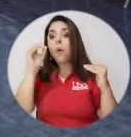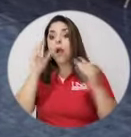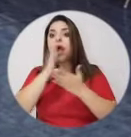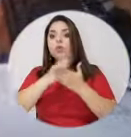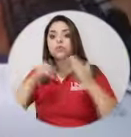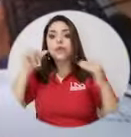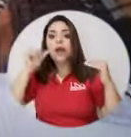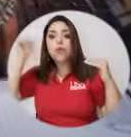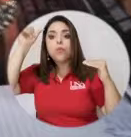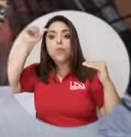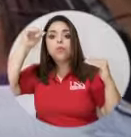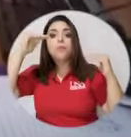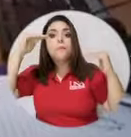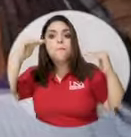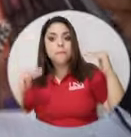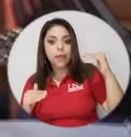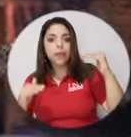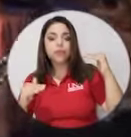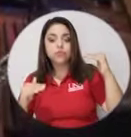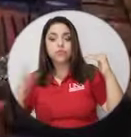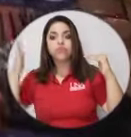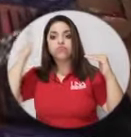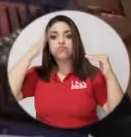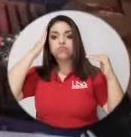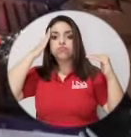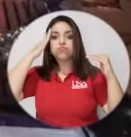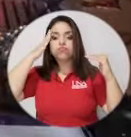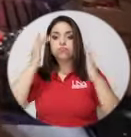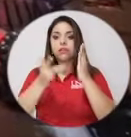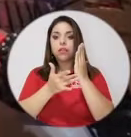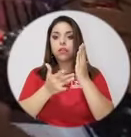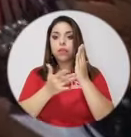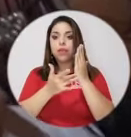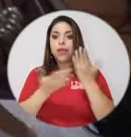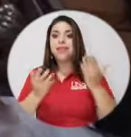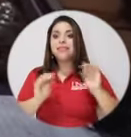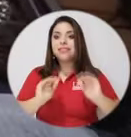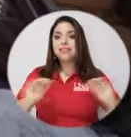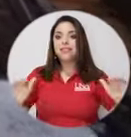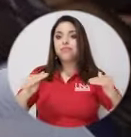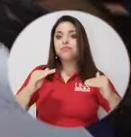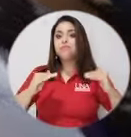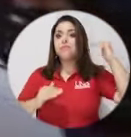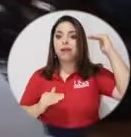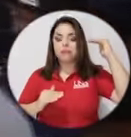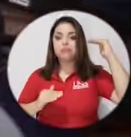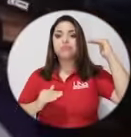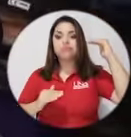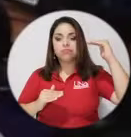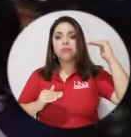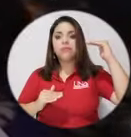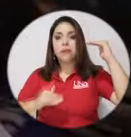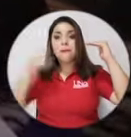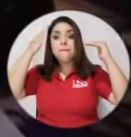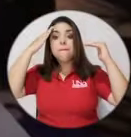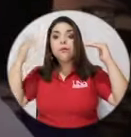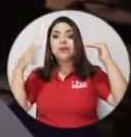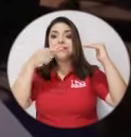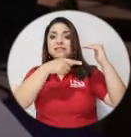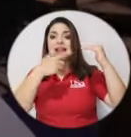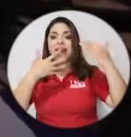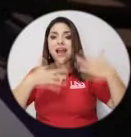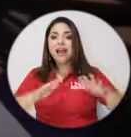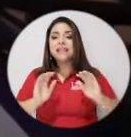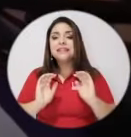algunos casos? Porque estamos hablando de personas que son lo que llamamos migrantes digitales versus una generación que es nativa